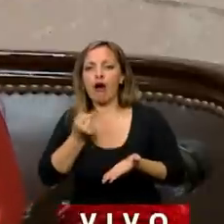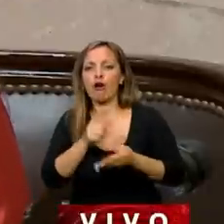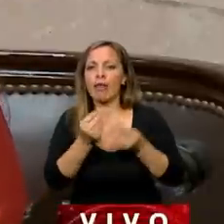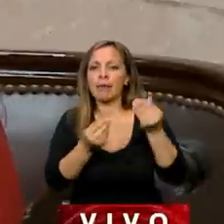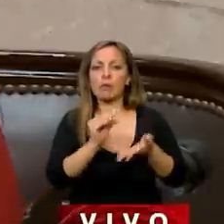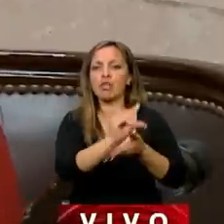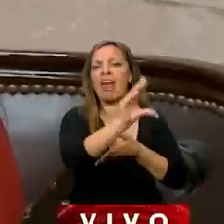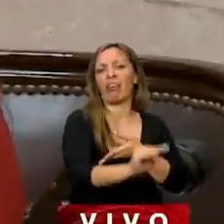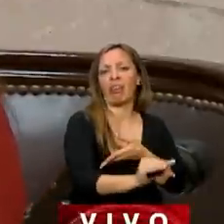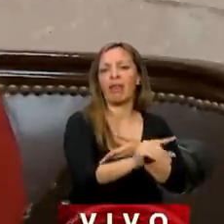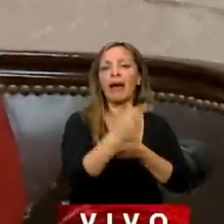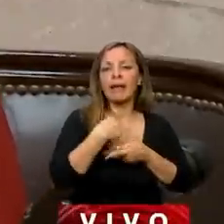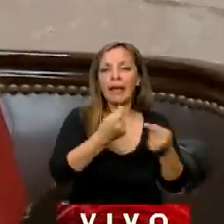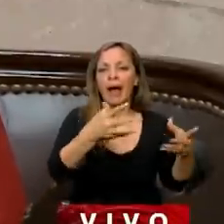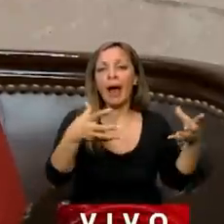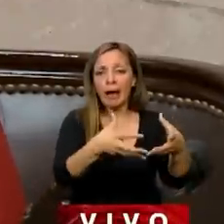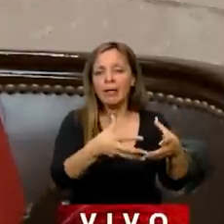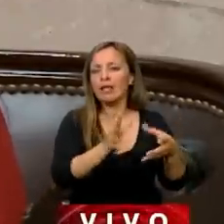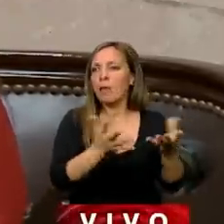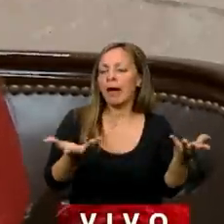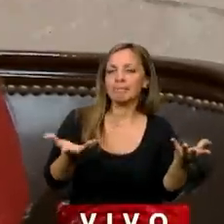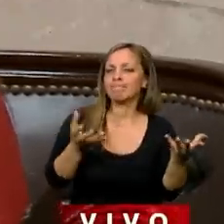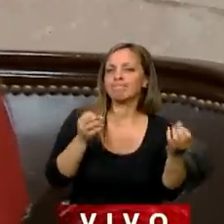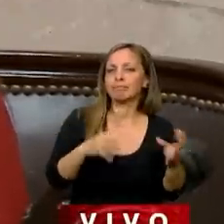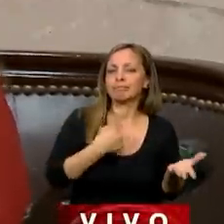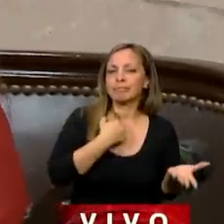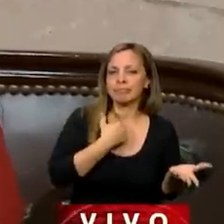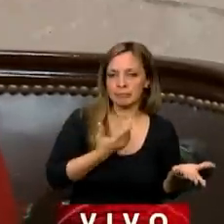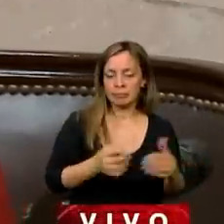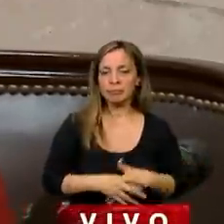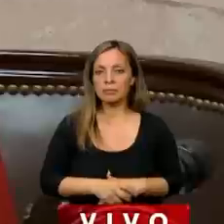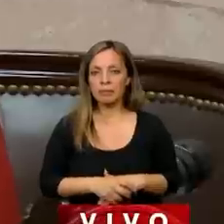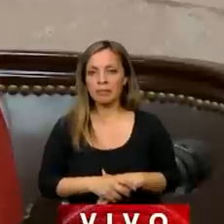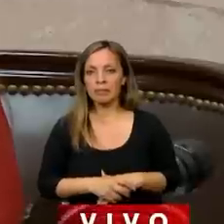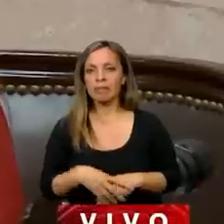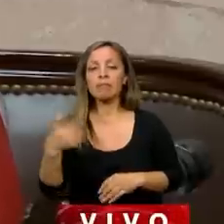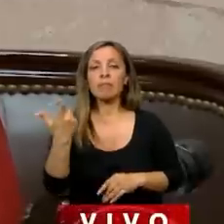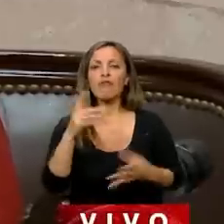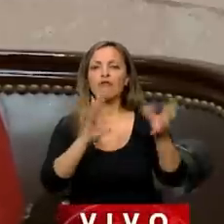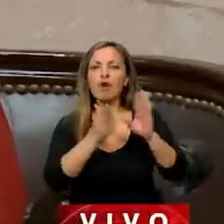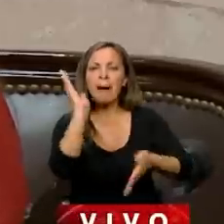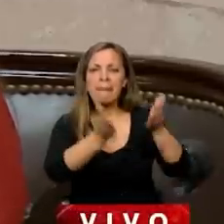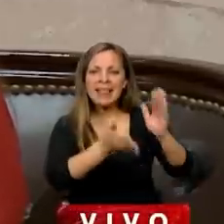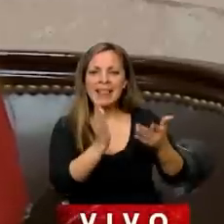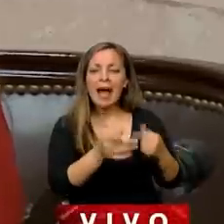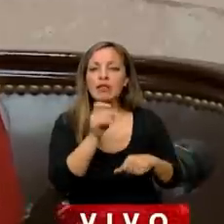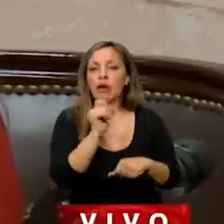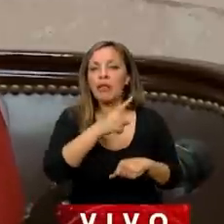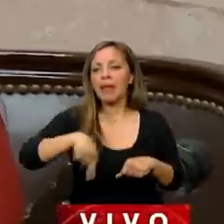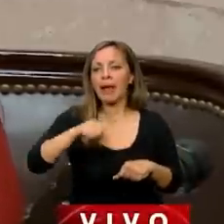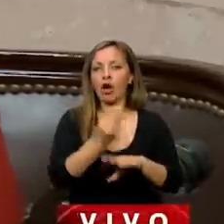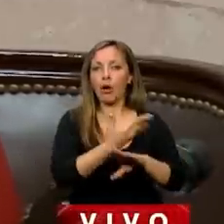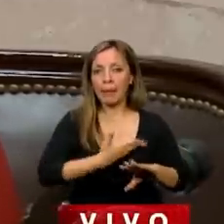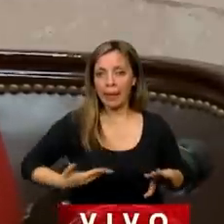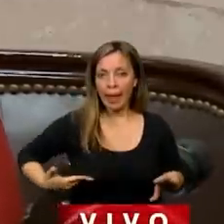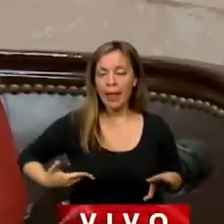las Fuerzas Armadas en un estado de completa debilidad. No existe un maltrato igual de la clase dirigente con